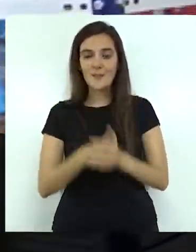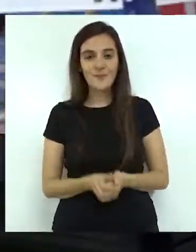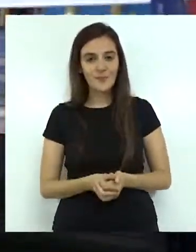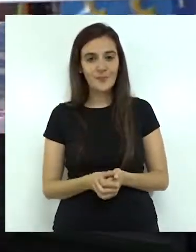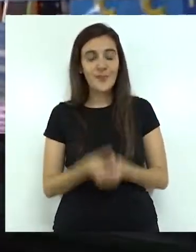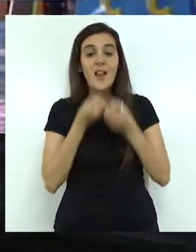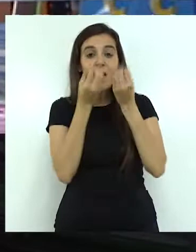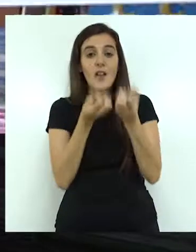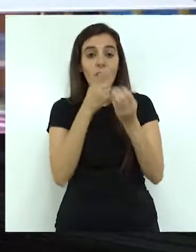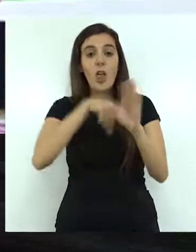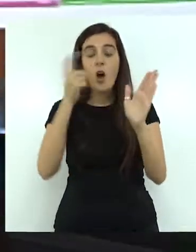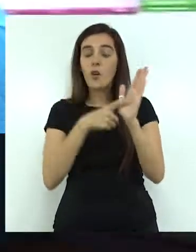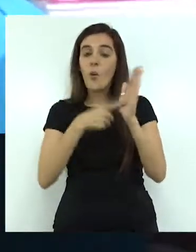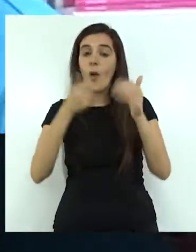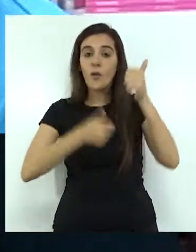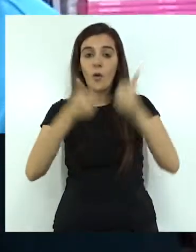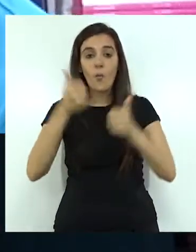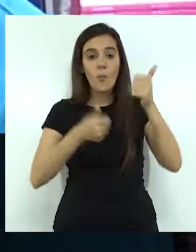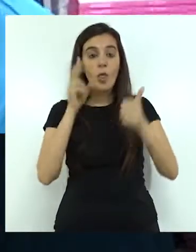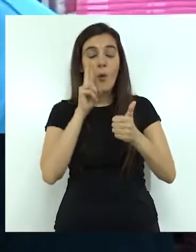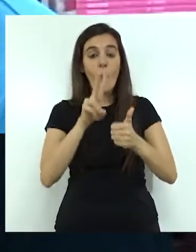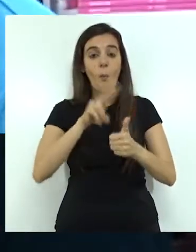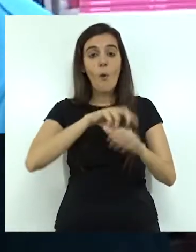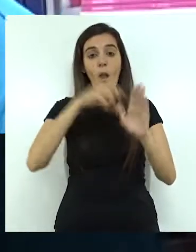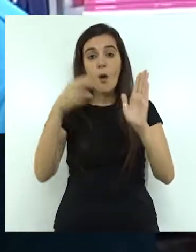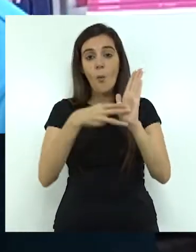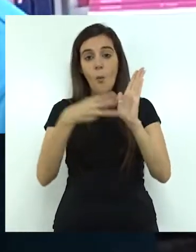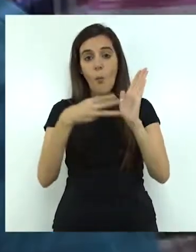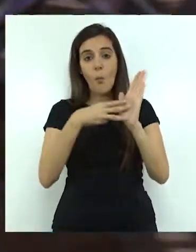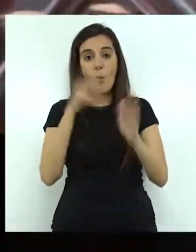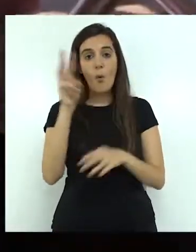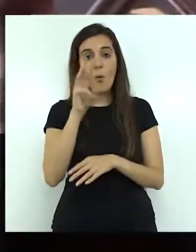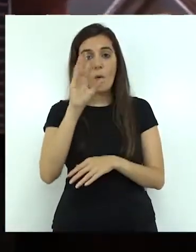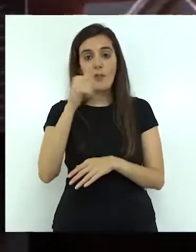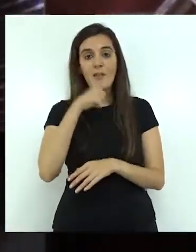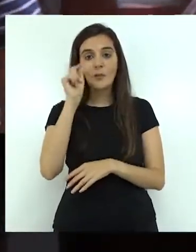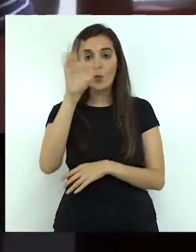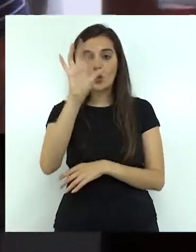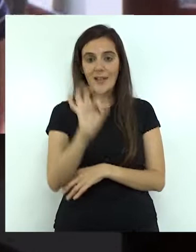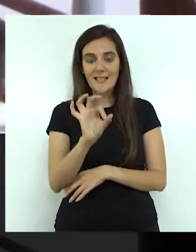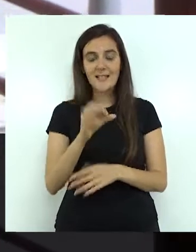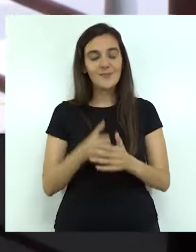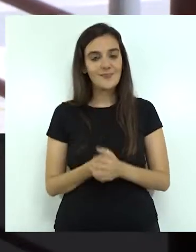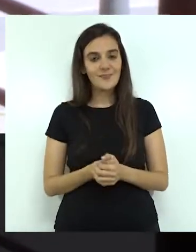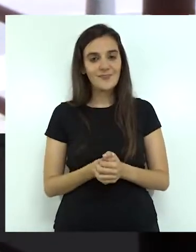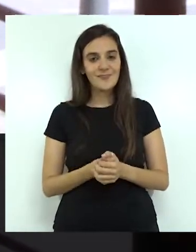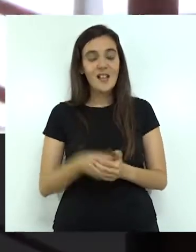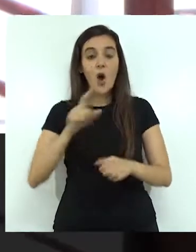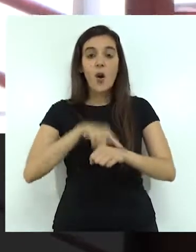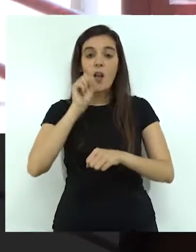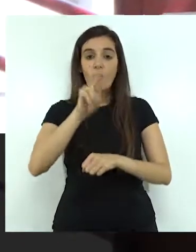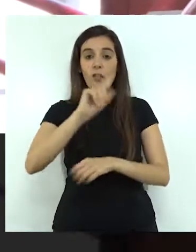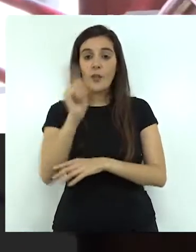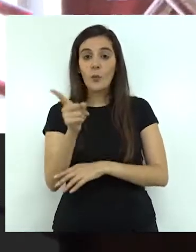convocatoria puede consultarse en la web de la ciudad ceuta punto es entre las doce y cuarto y la una de la tarde la